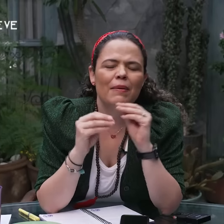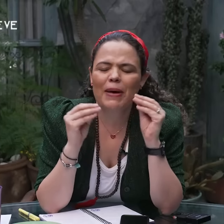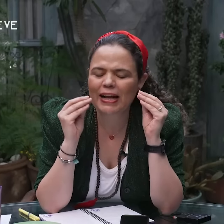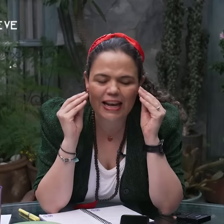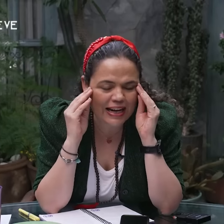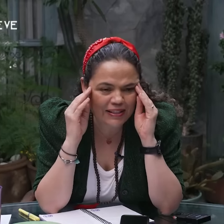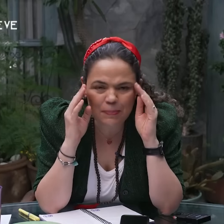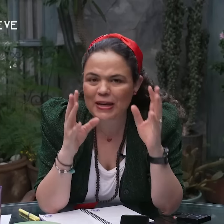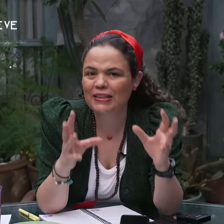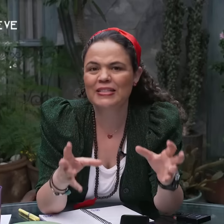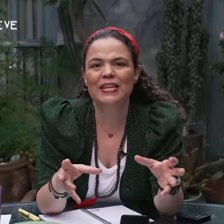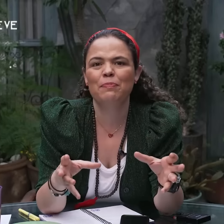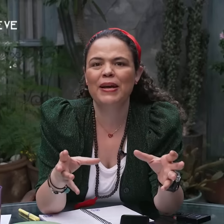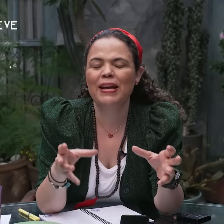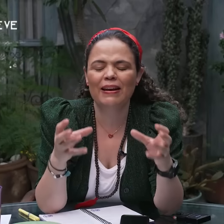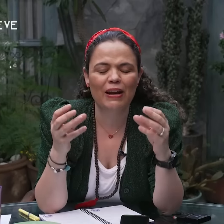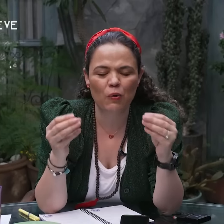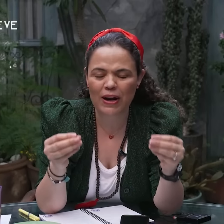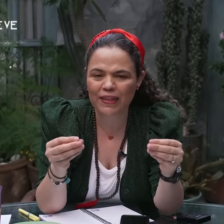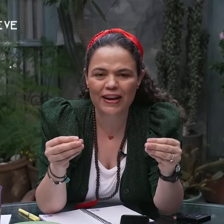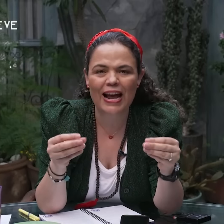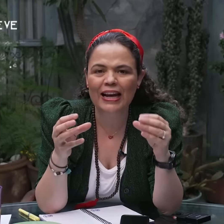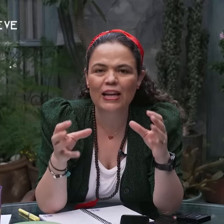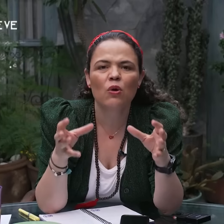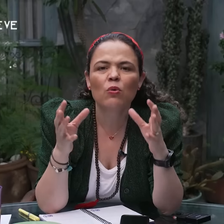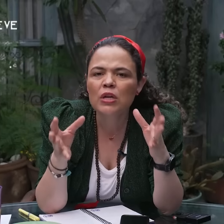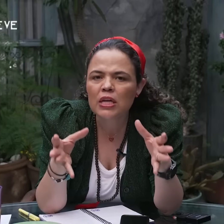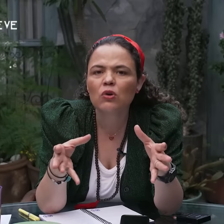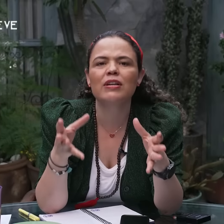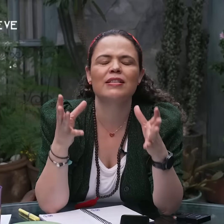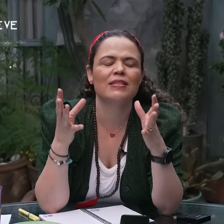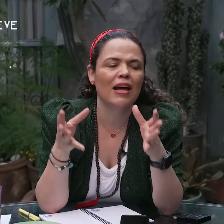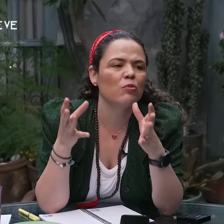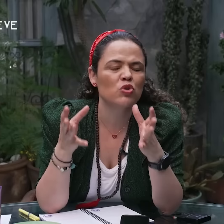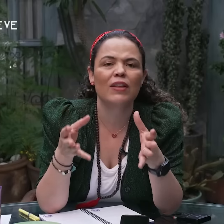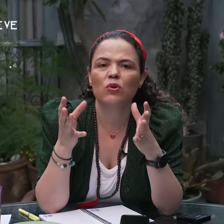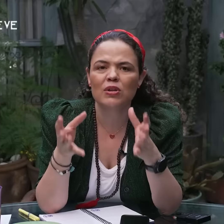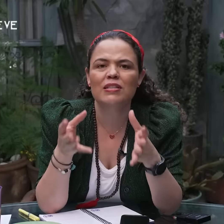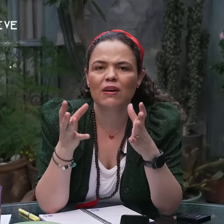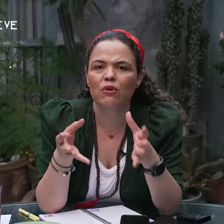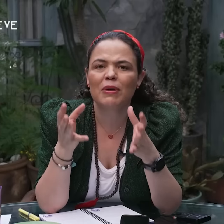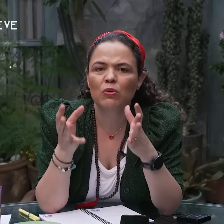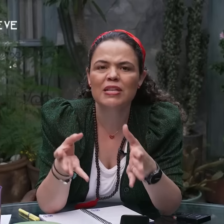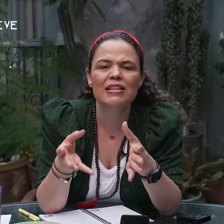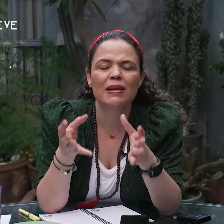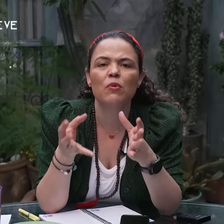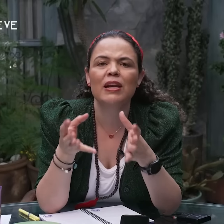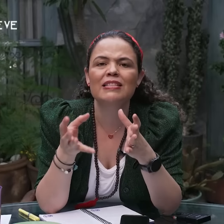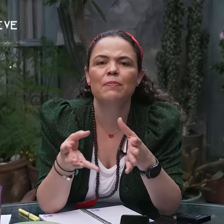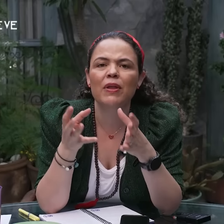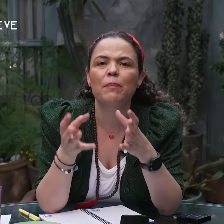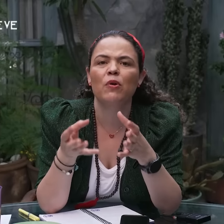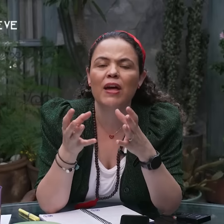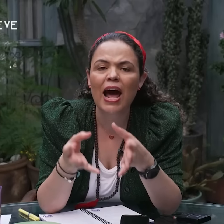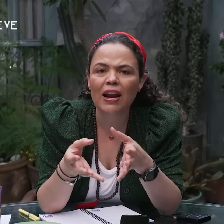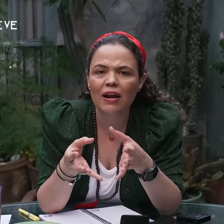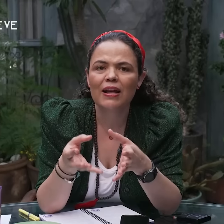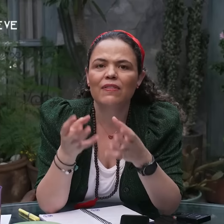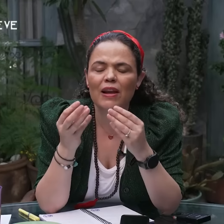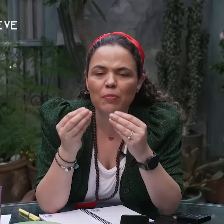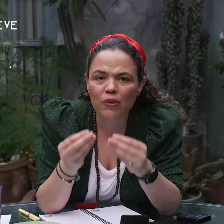tema para que la gente participe recuerden aquí lo único que se está buscando con esta reforma judicial es que morena se pueda